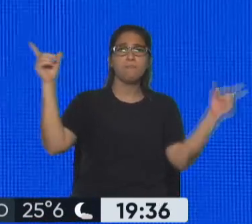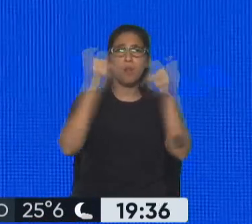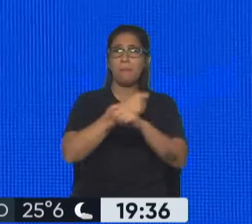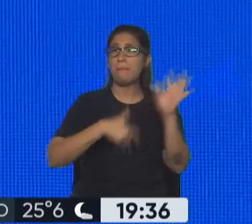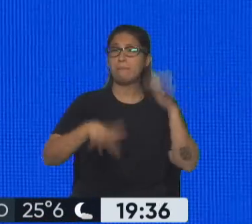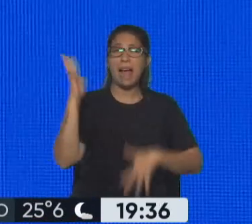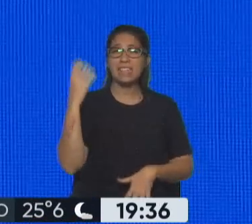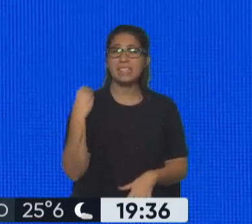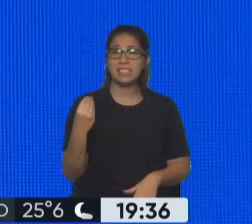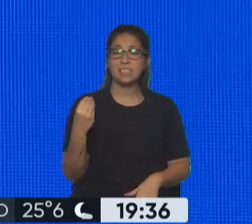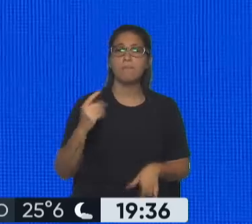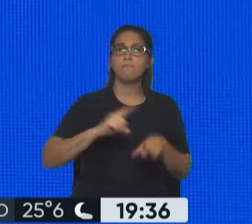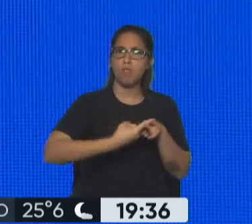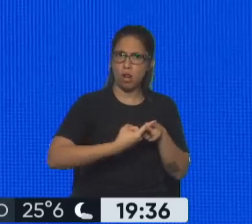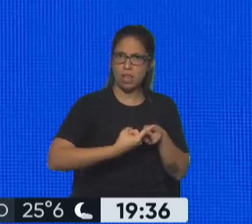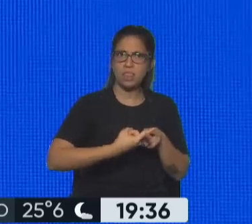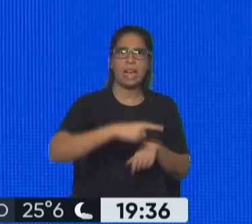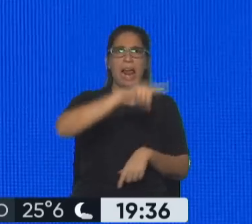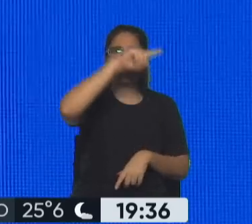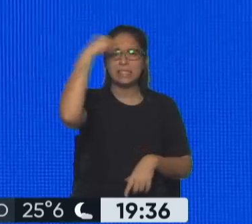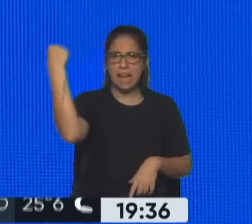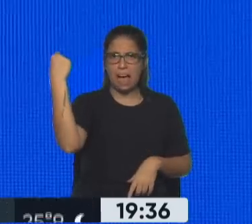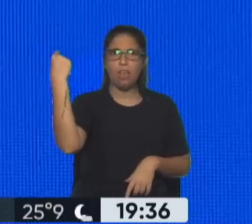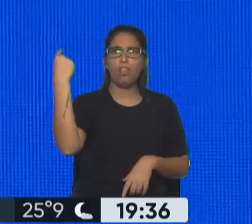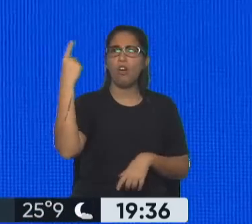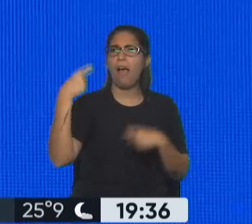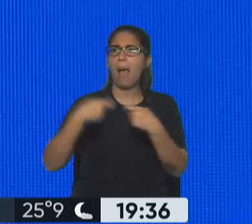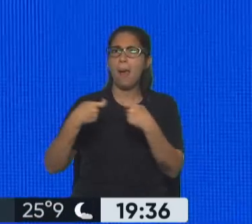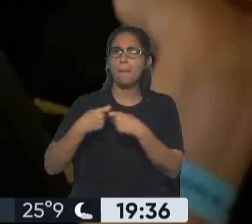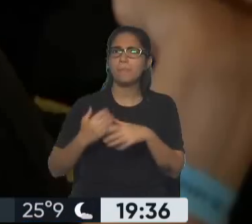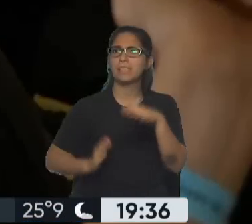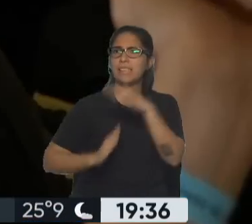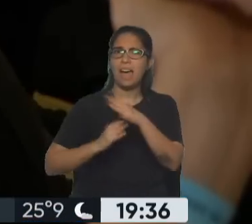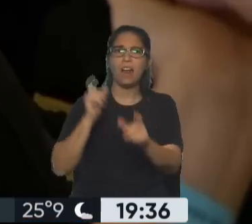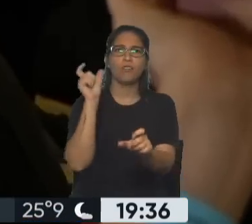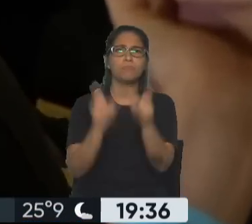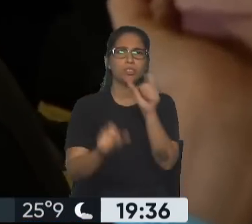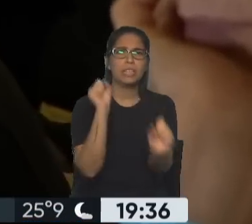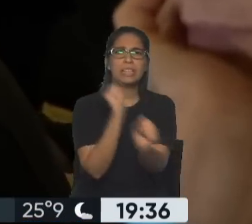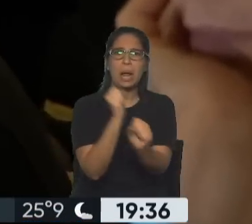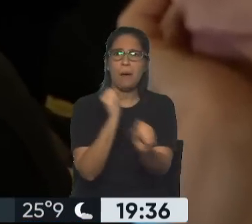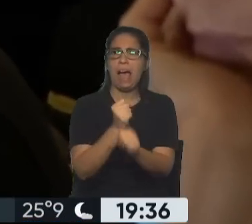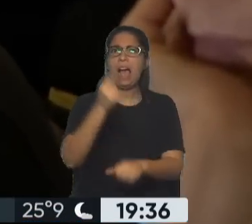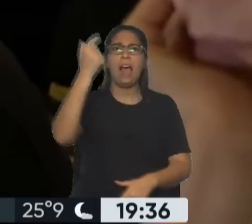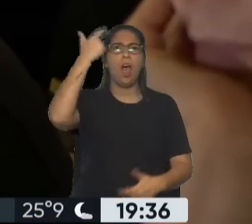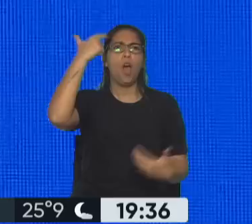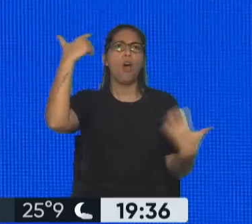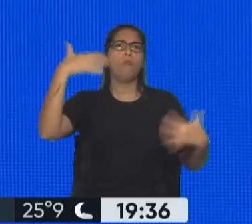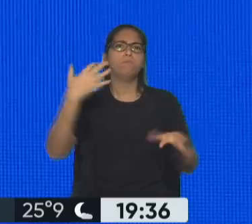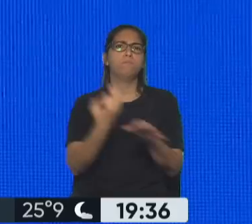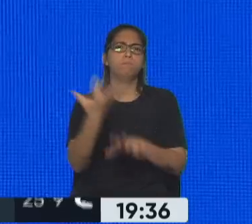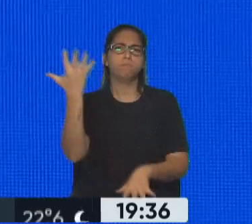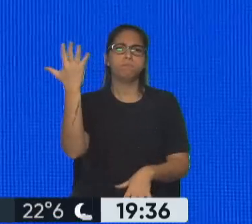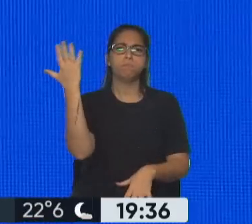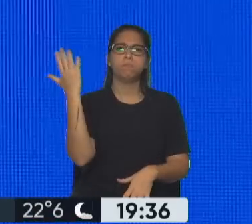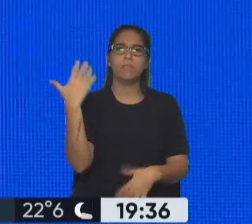argentina, la política, el Estado, los empresarios, los trabajadores, los intelectuales, los artistas,